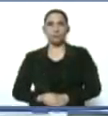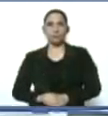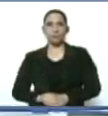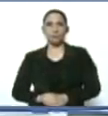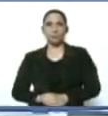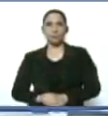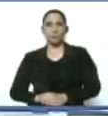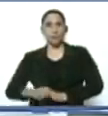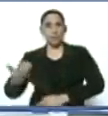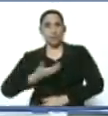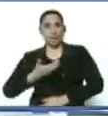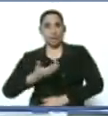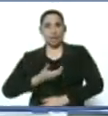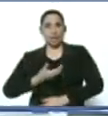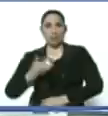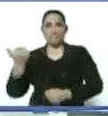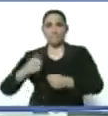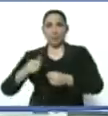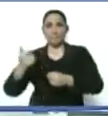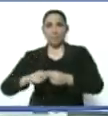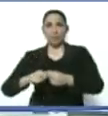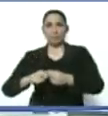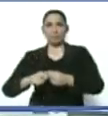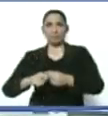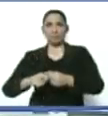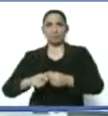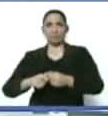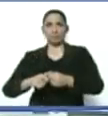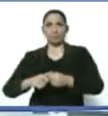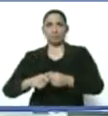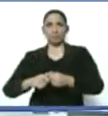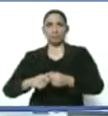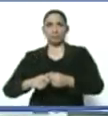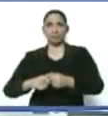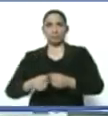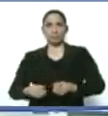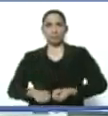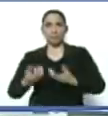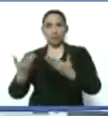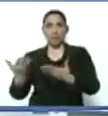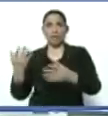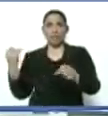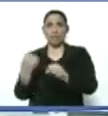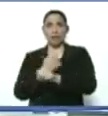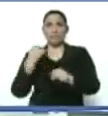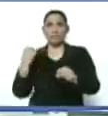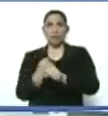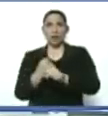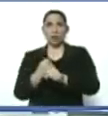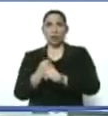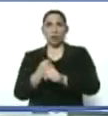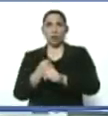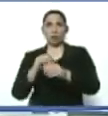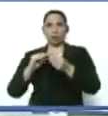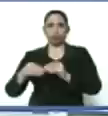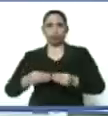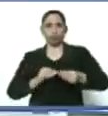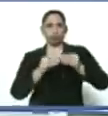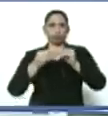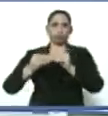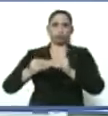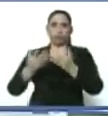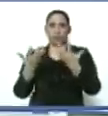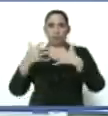el alcalde de Maracaibo, Willy Casanova, entregando las obras de rehabilitación integral